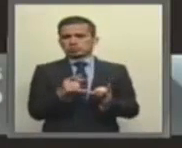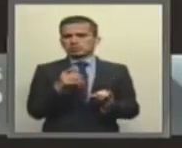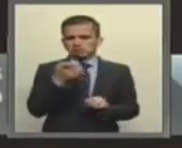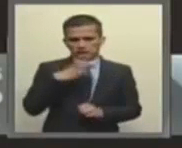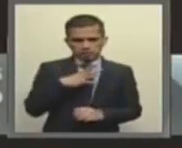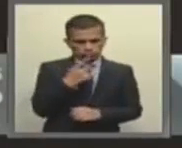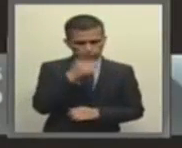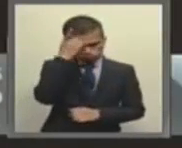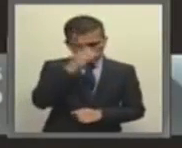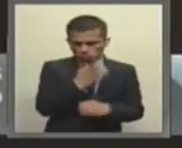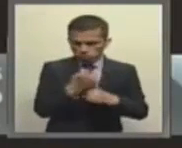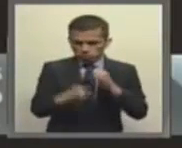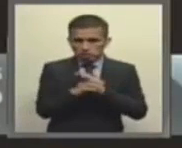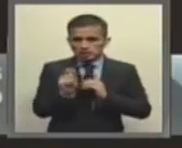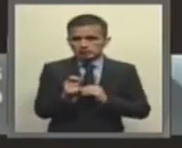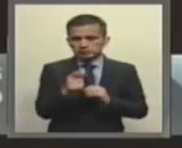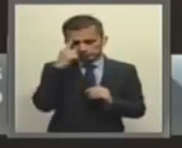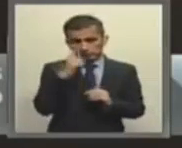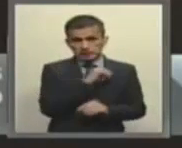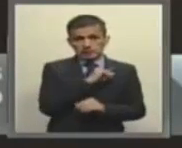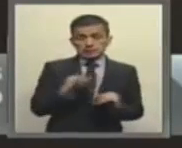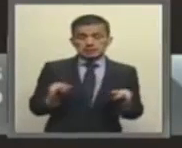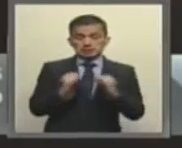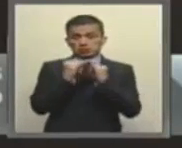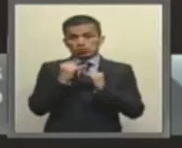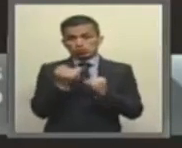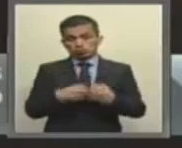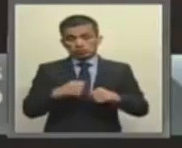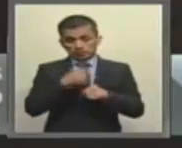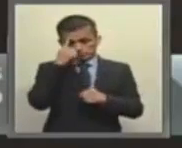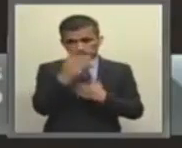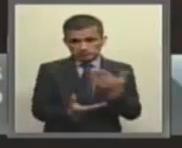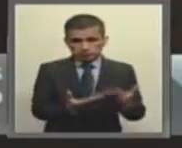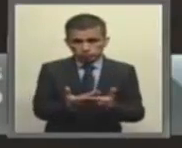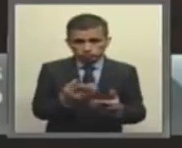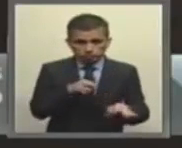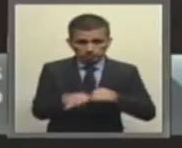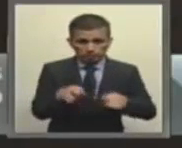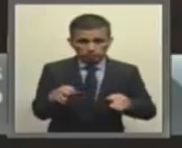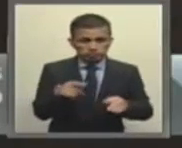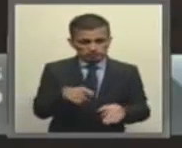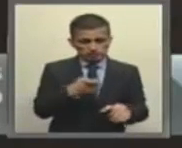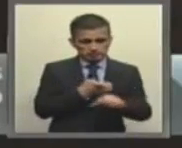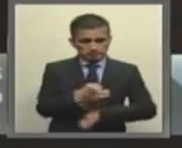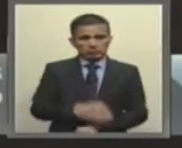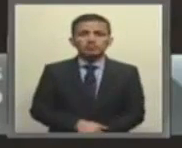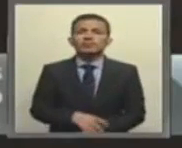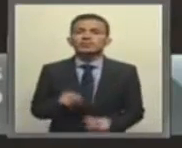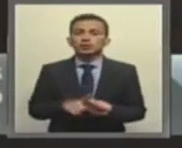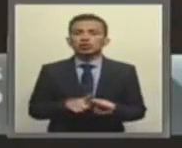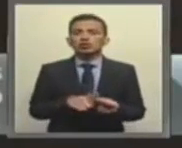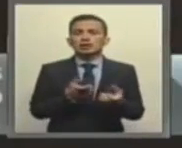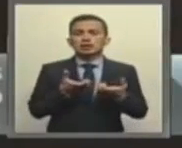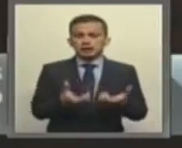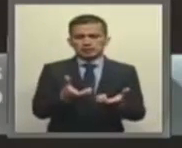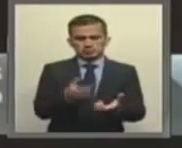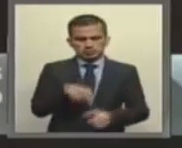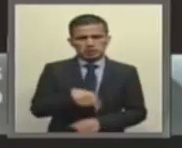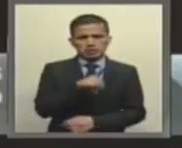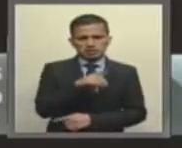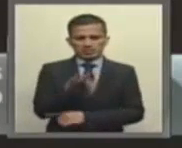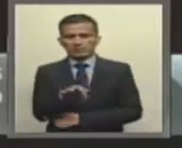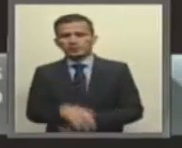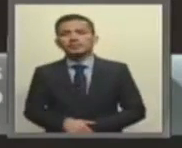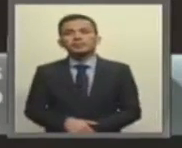de Seguridad de Servicios Sociales de los Trabajadores del Estado, con domicilio en la Ciudad de México, Distrito Federal, que tiene como